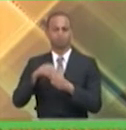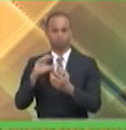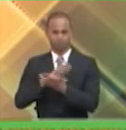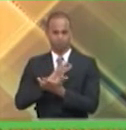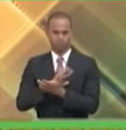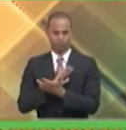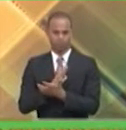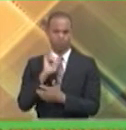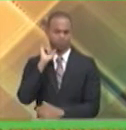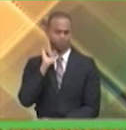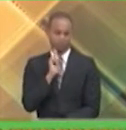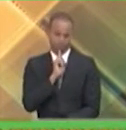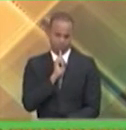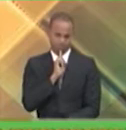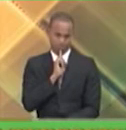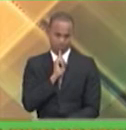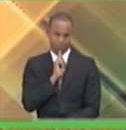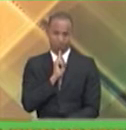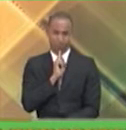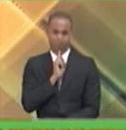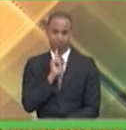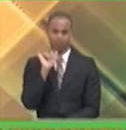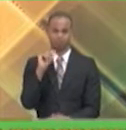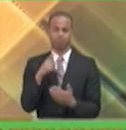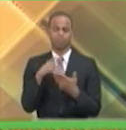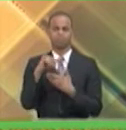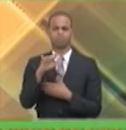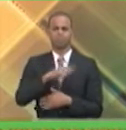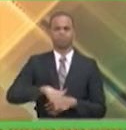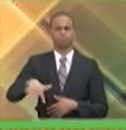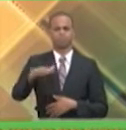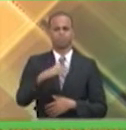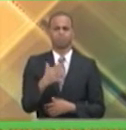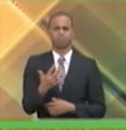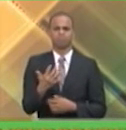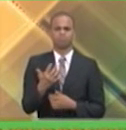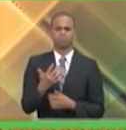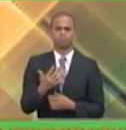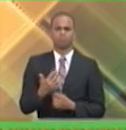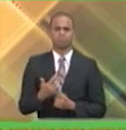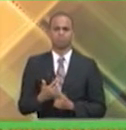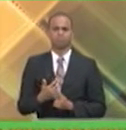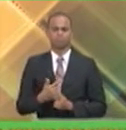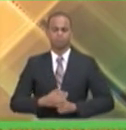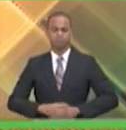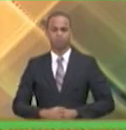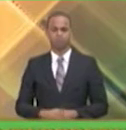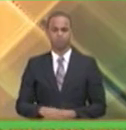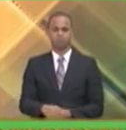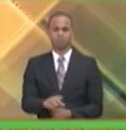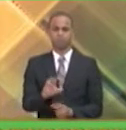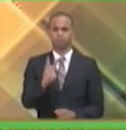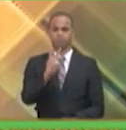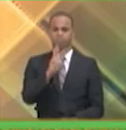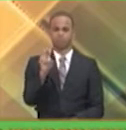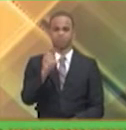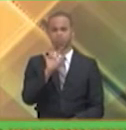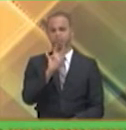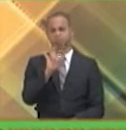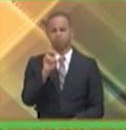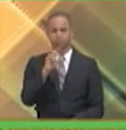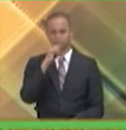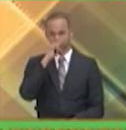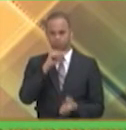niños sordos. O sea, el proyecto contempla un alcance de algunos 600, 700 niños